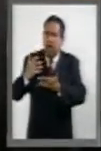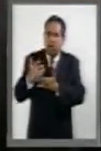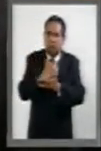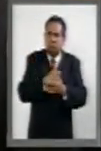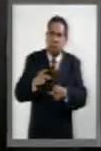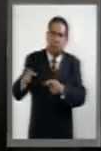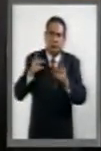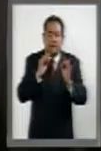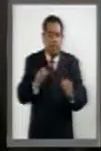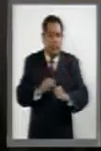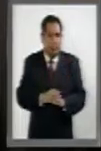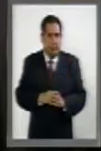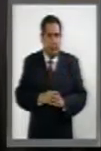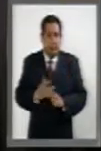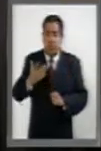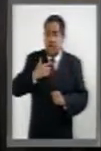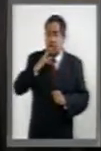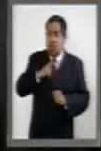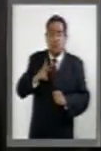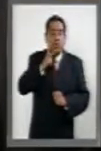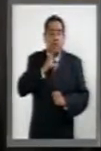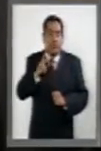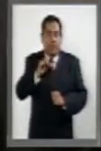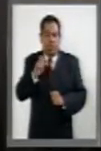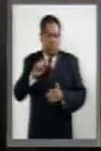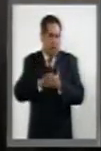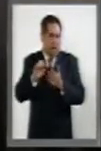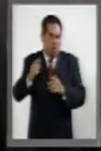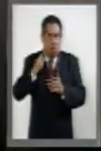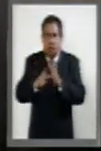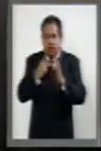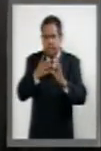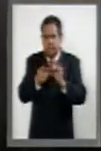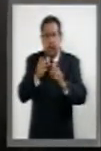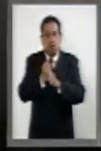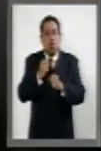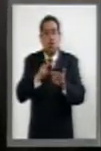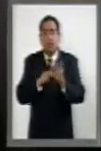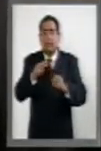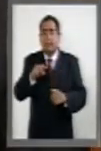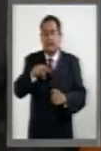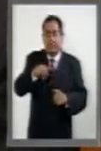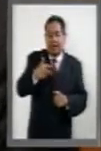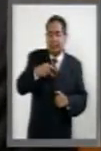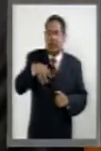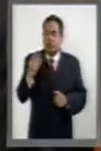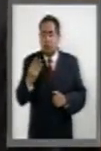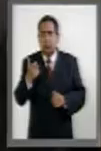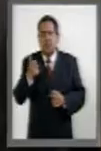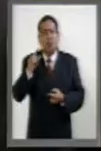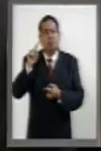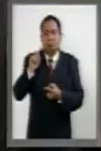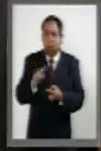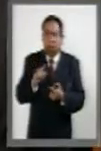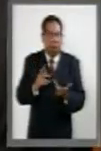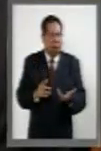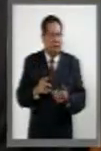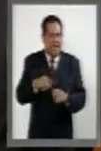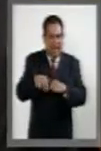públicas. En los reportes financieros de Pemex, por ejemplo, de nueva cuenta, en 2013 y 2014 hubo una reducción de cerca